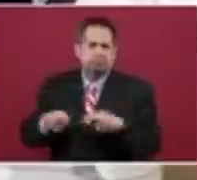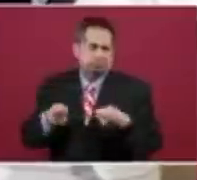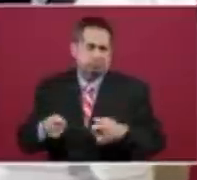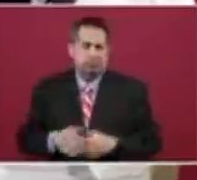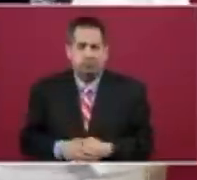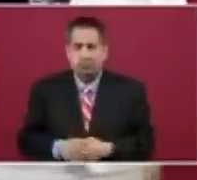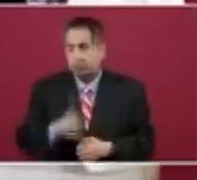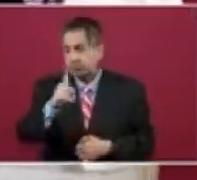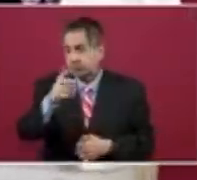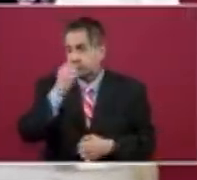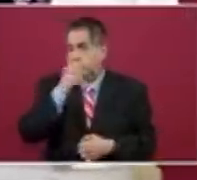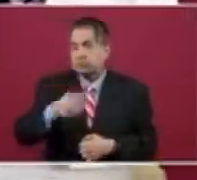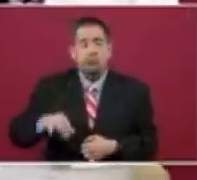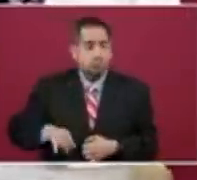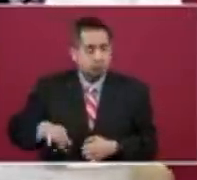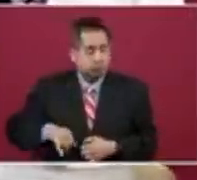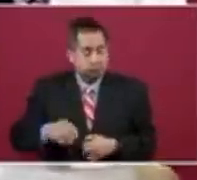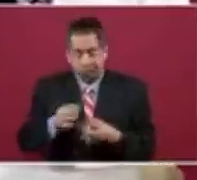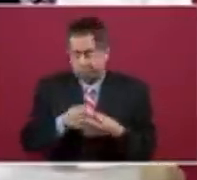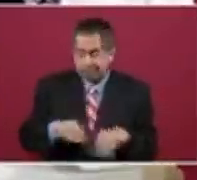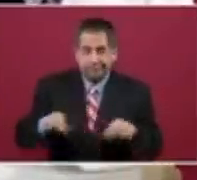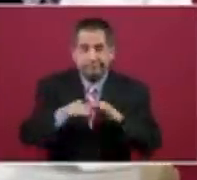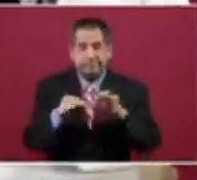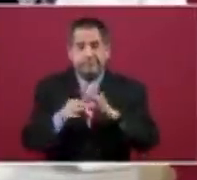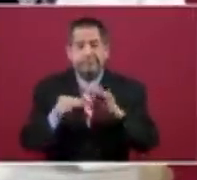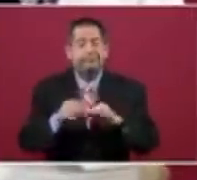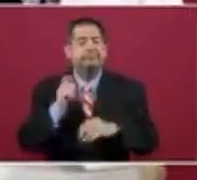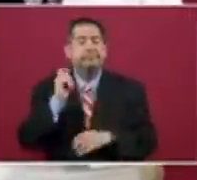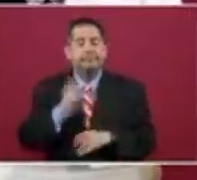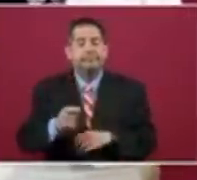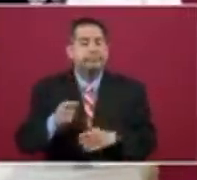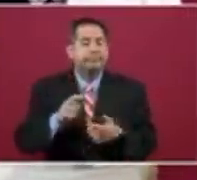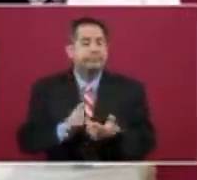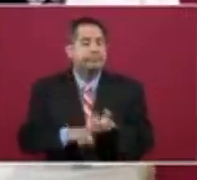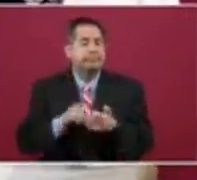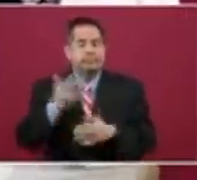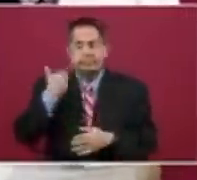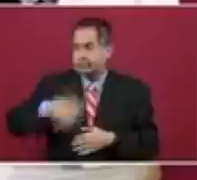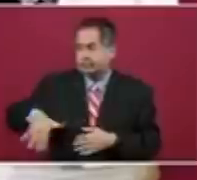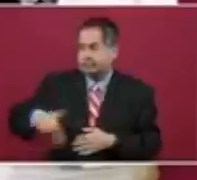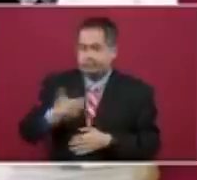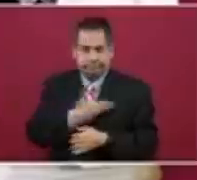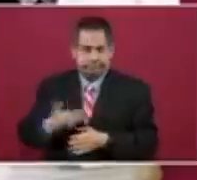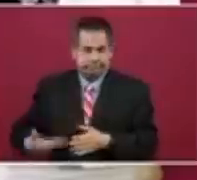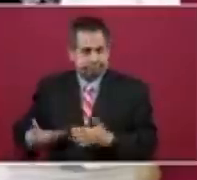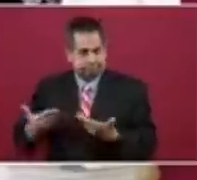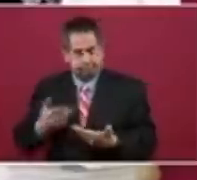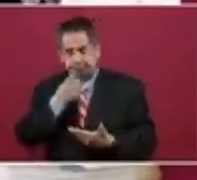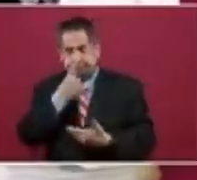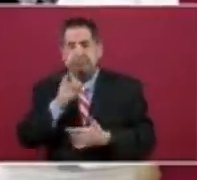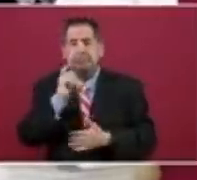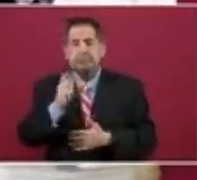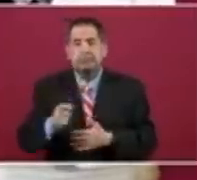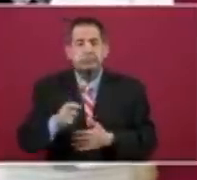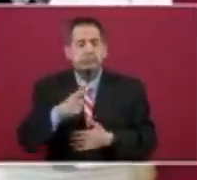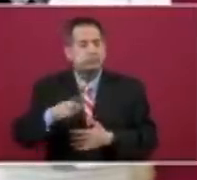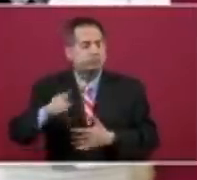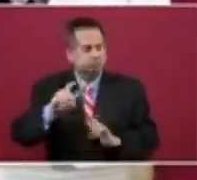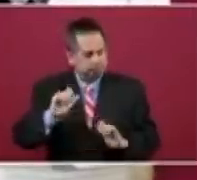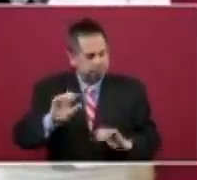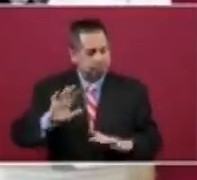muy interesante y muy importante, sobre todo, es lo que ya comentó el señor presidente, que es su